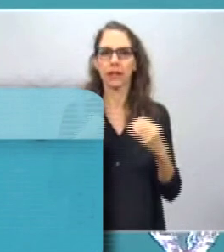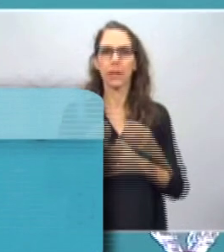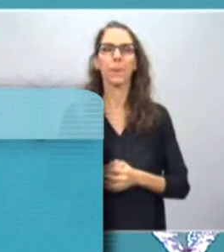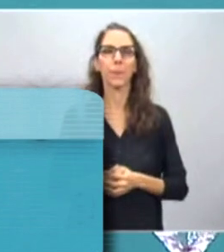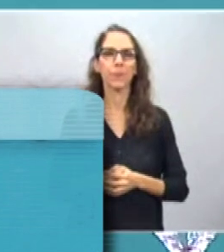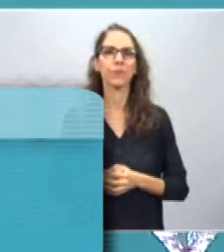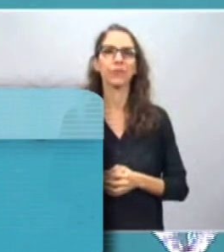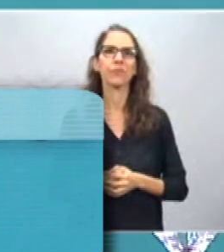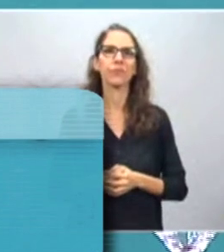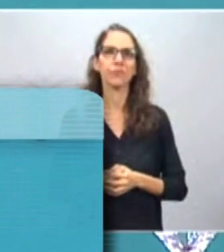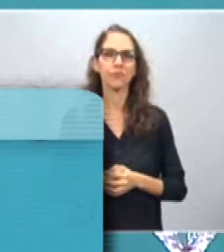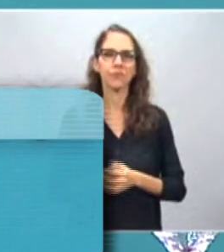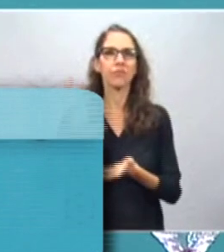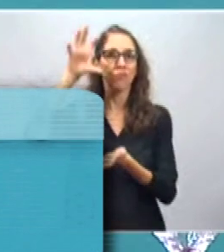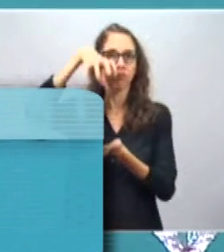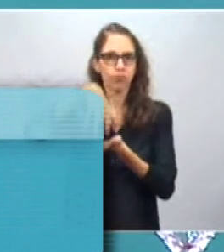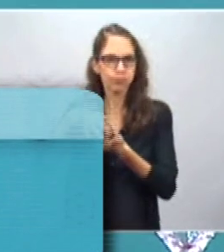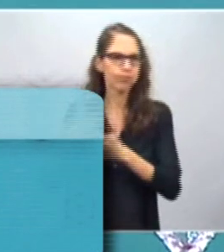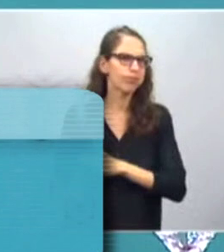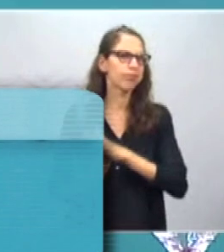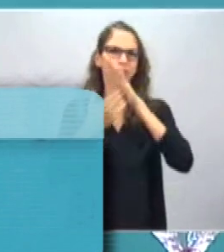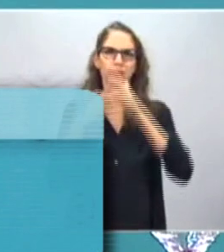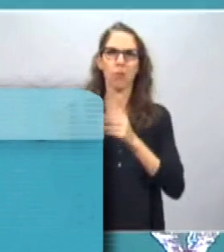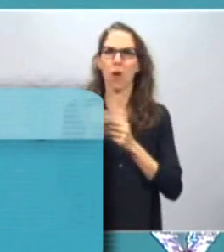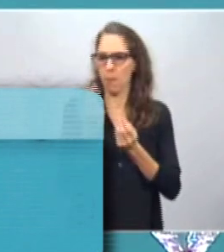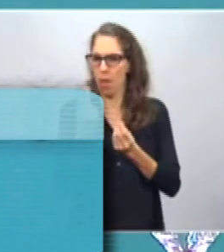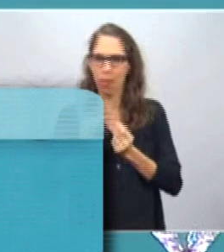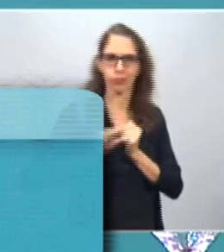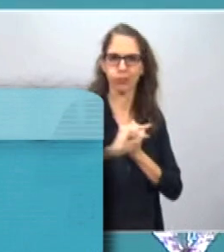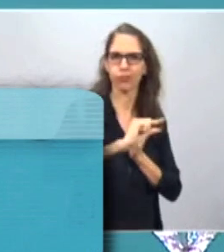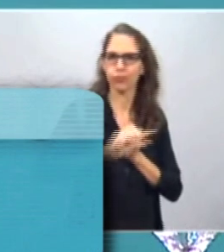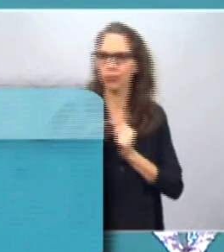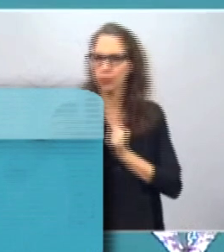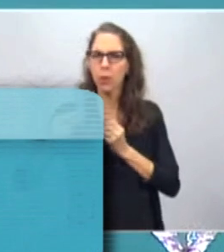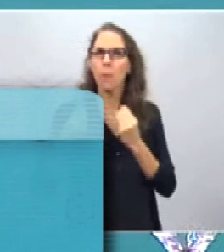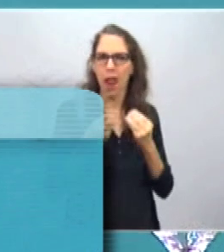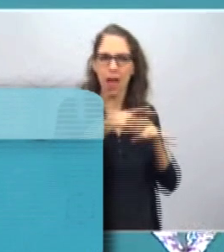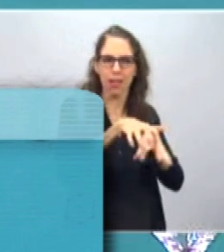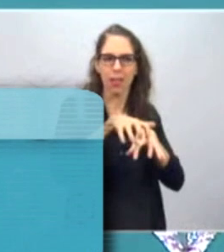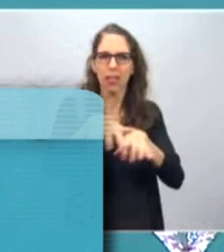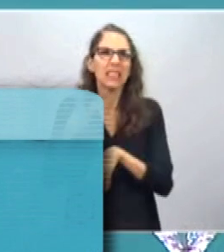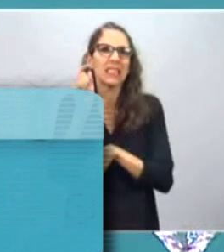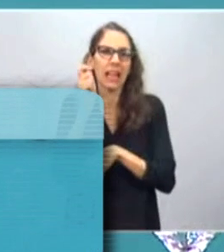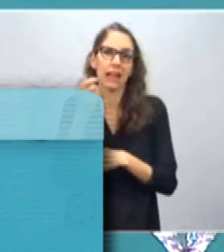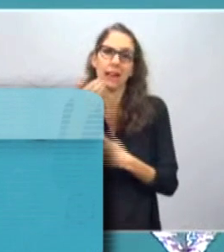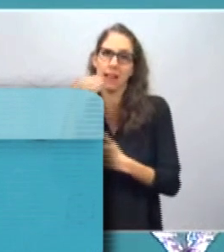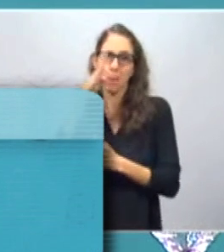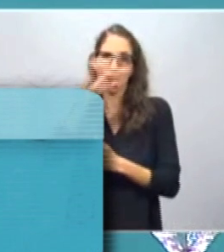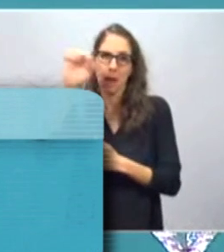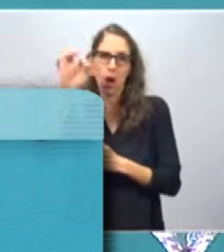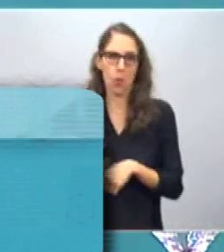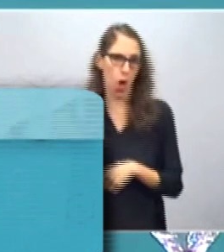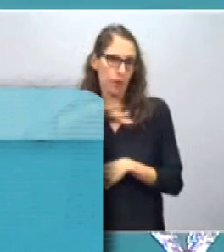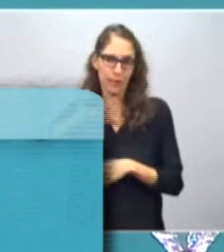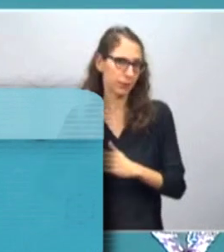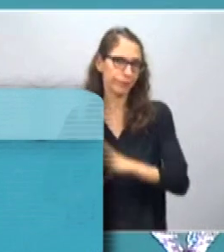entidad fundamental, la entidad insignia en cuanto al financiamiento al sector productivo es el Banco Provincia. Nosotros,